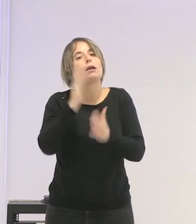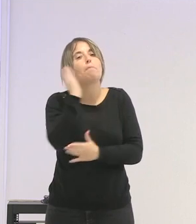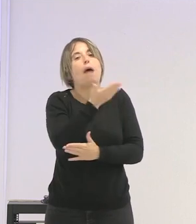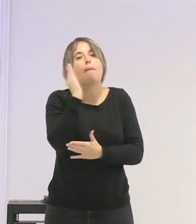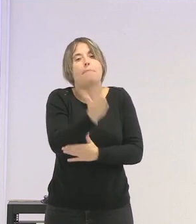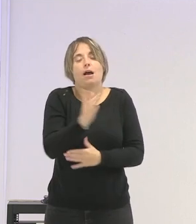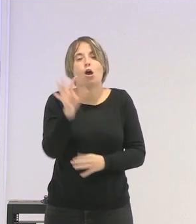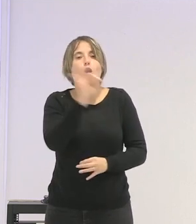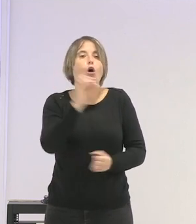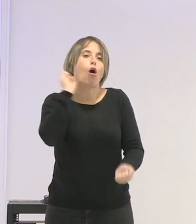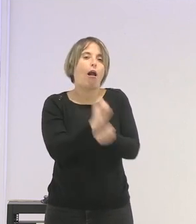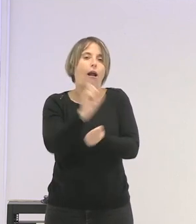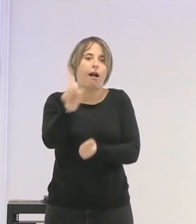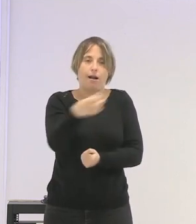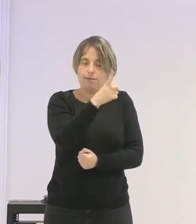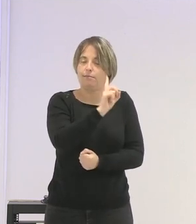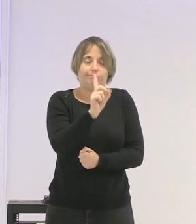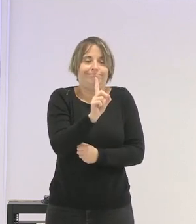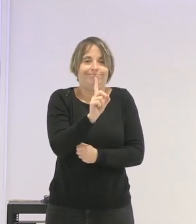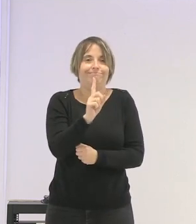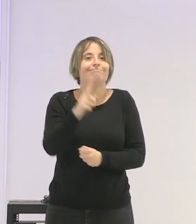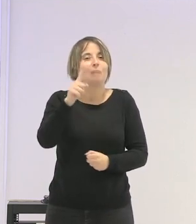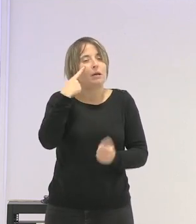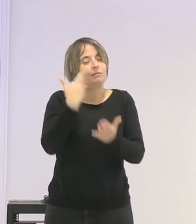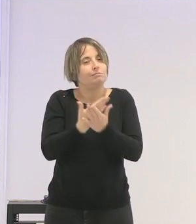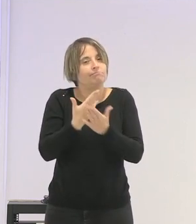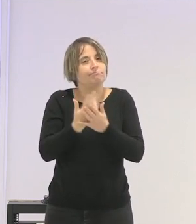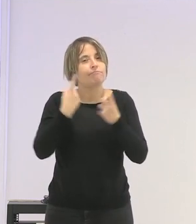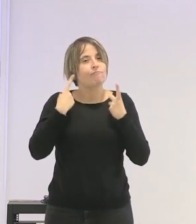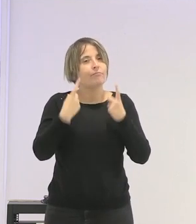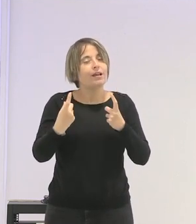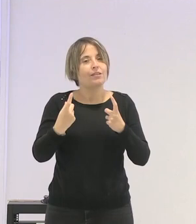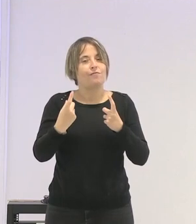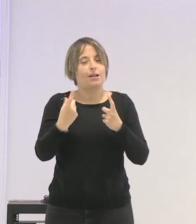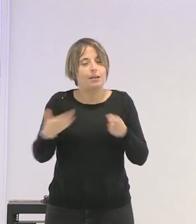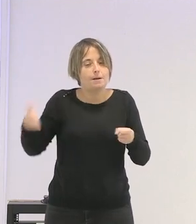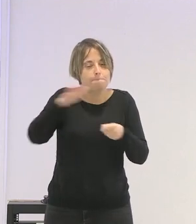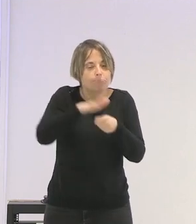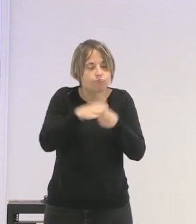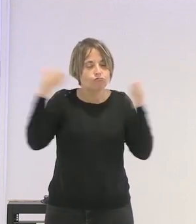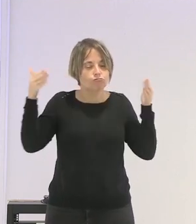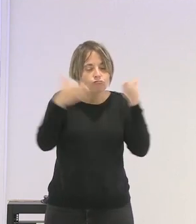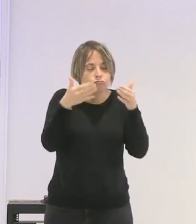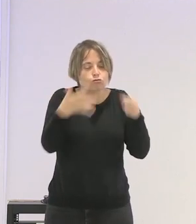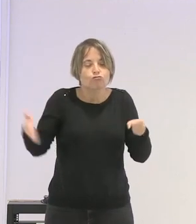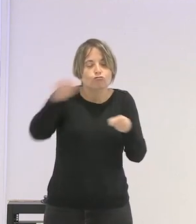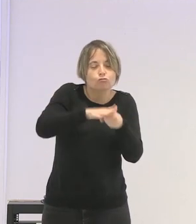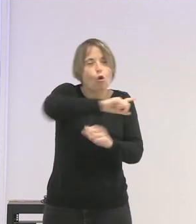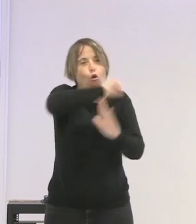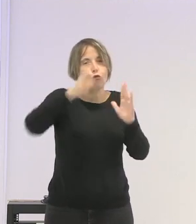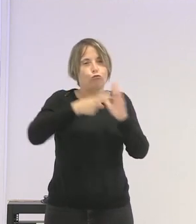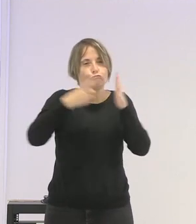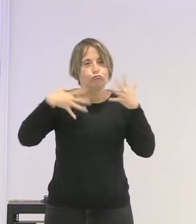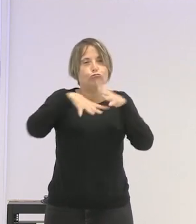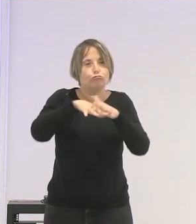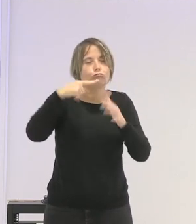o mediante más cárcel, sino que necesitamos como un abordaje como mucho más amplio, que eso pasa por